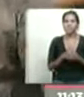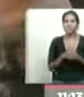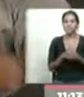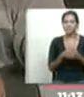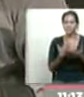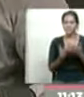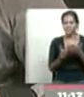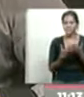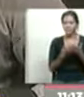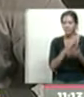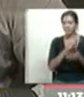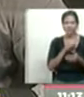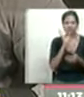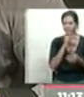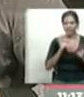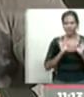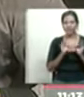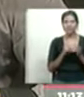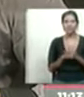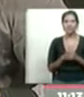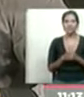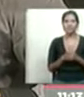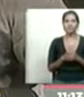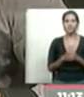Socialista, que el socialista no tiene nada.